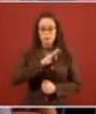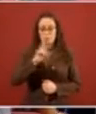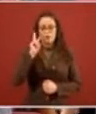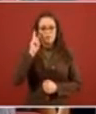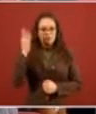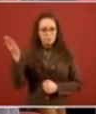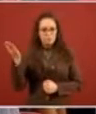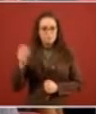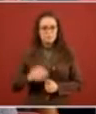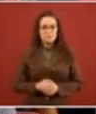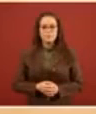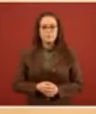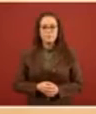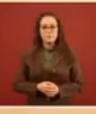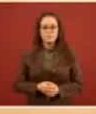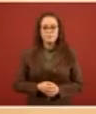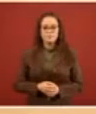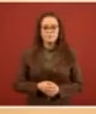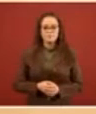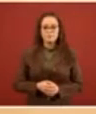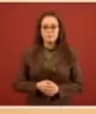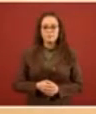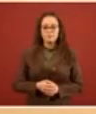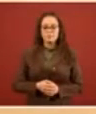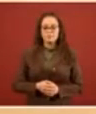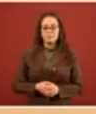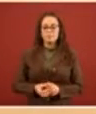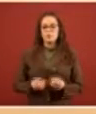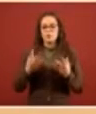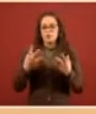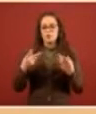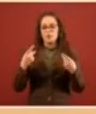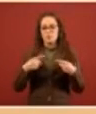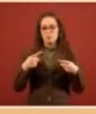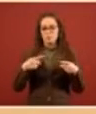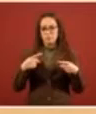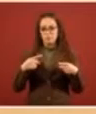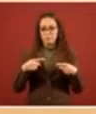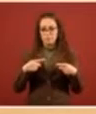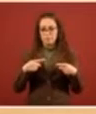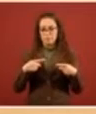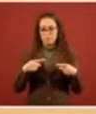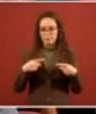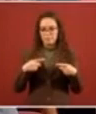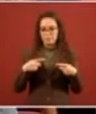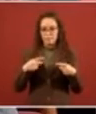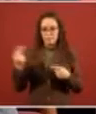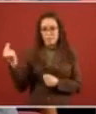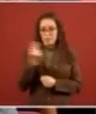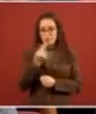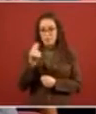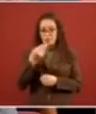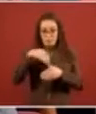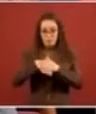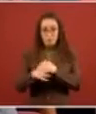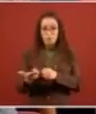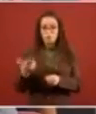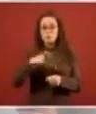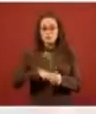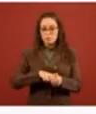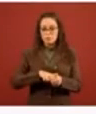distribución precisamente del corte de los pacientes de estos casos que en su momento requirieron de